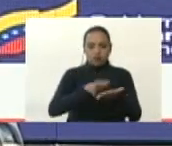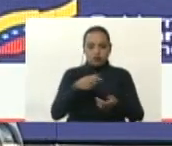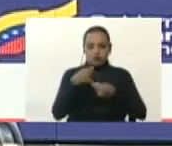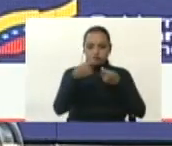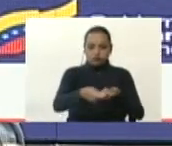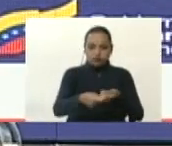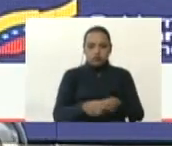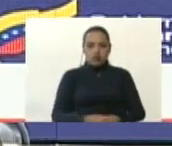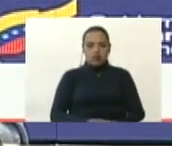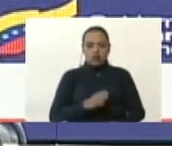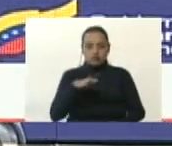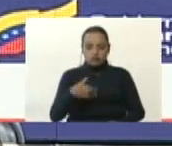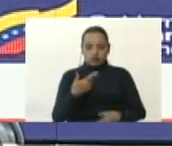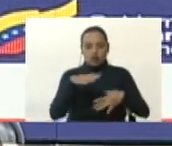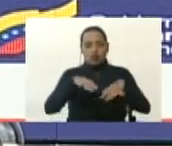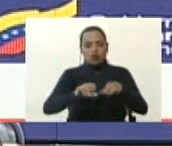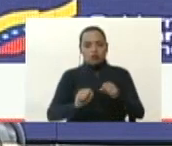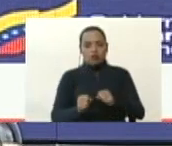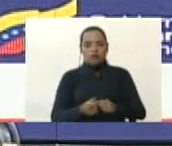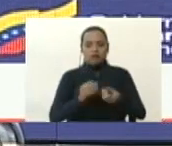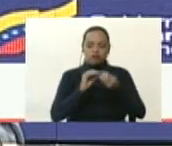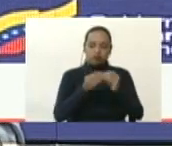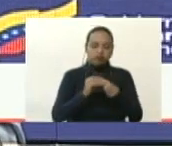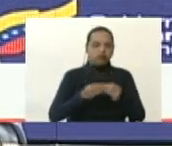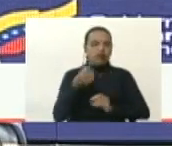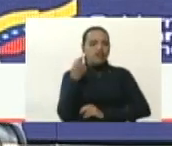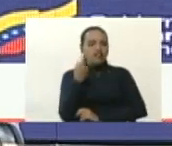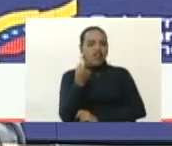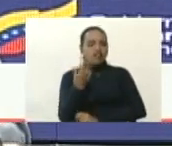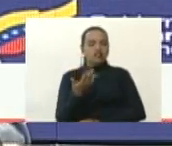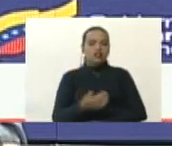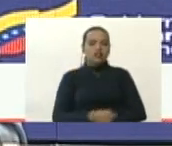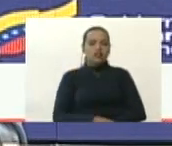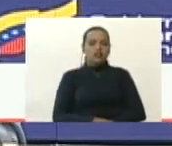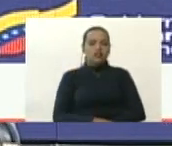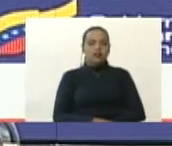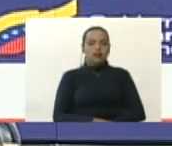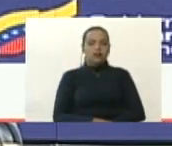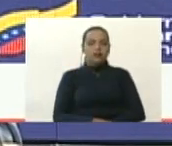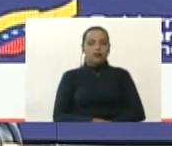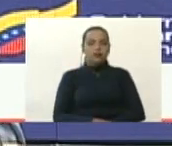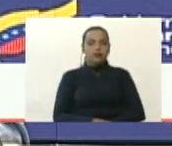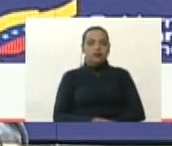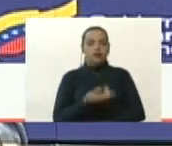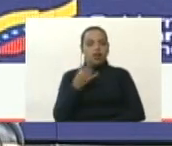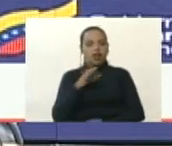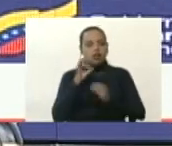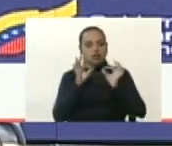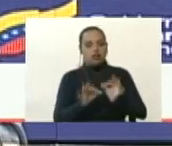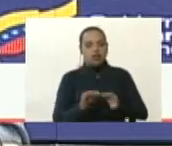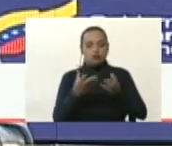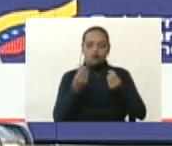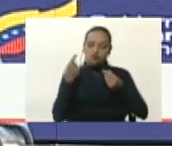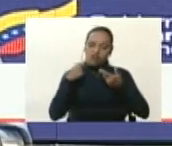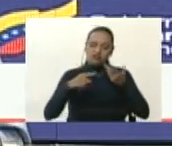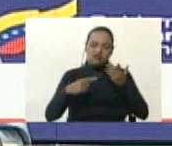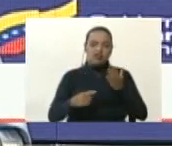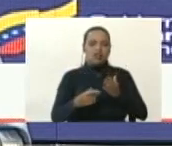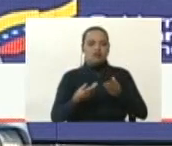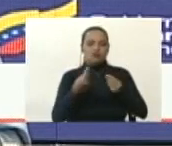para comprar, bueno, los repuestos que haga falta, etcétera. Tengan la seguridad que muchas de estas cosas se